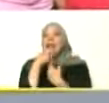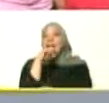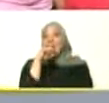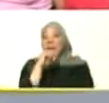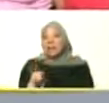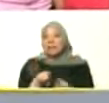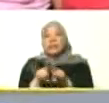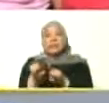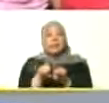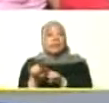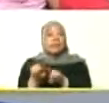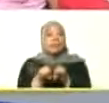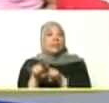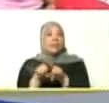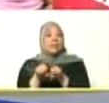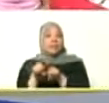critican,